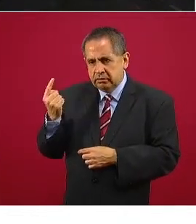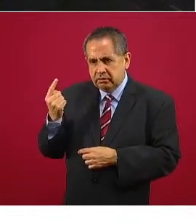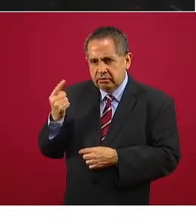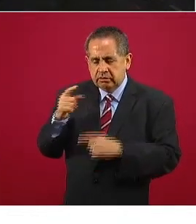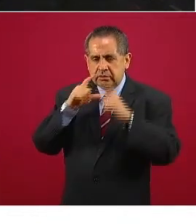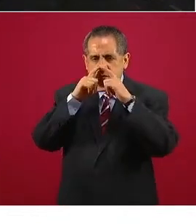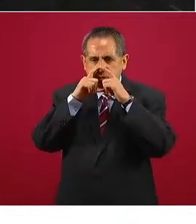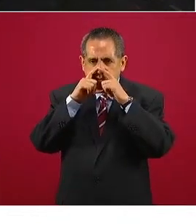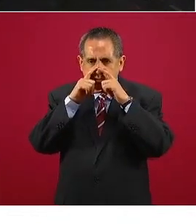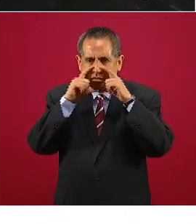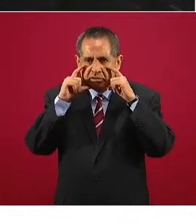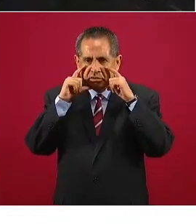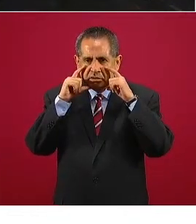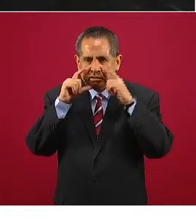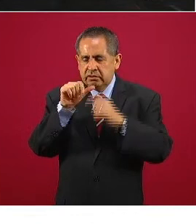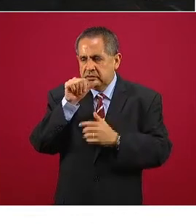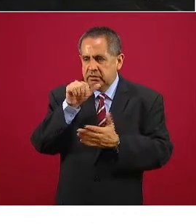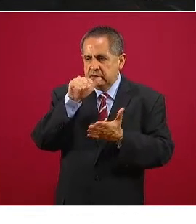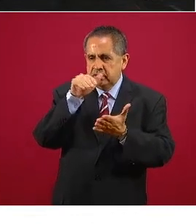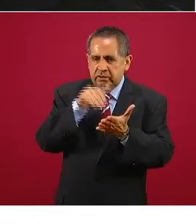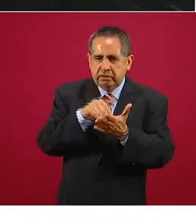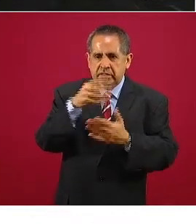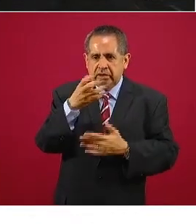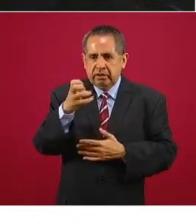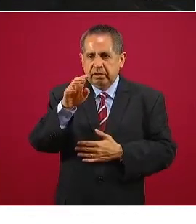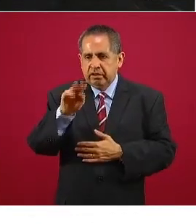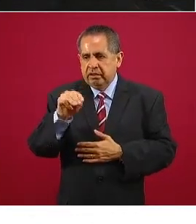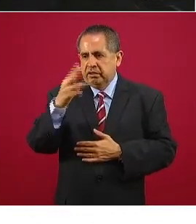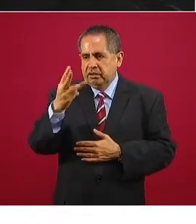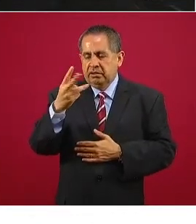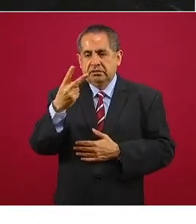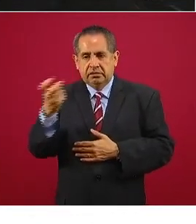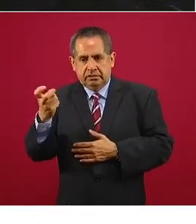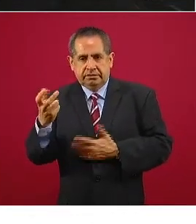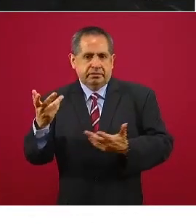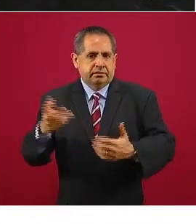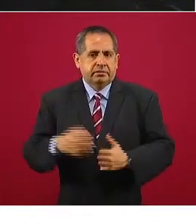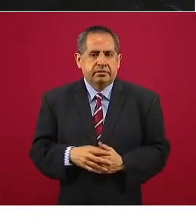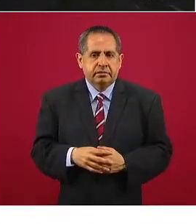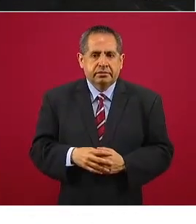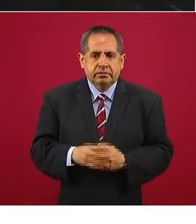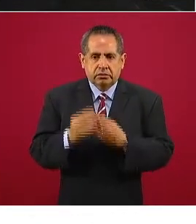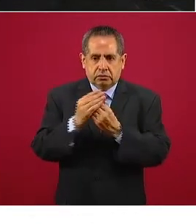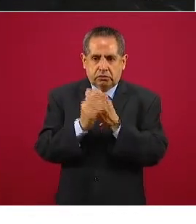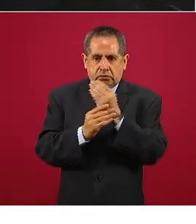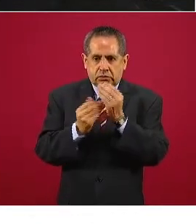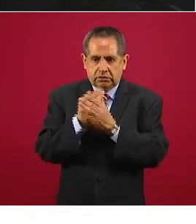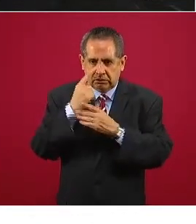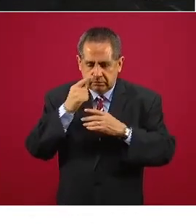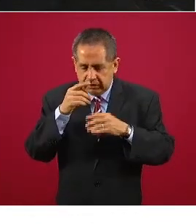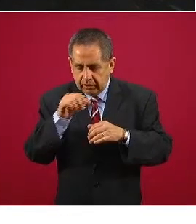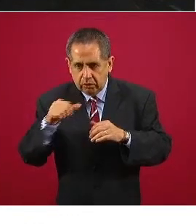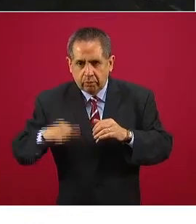Cubrebocas a 16.493.200, guantes de exploración